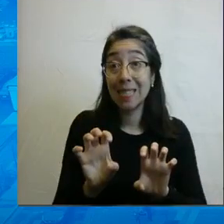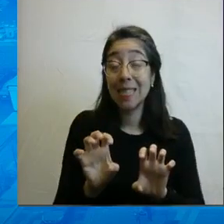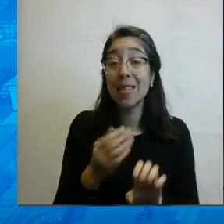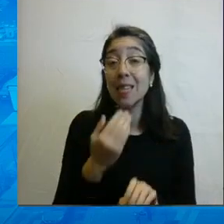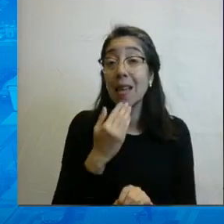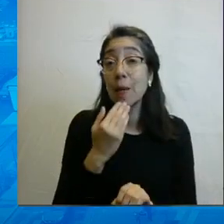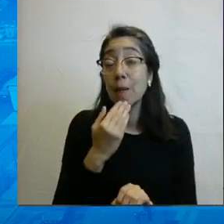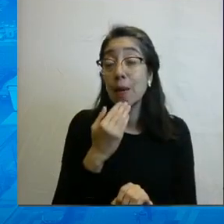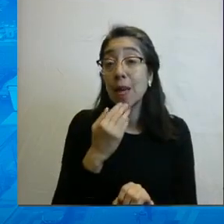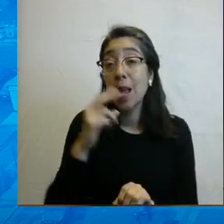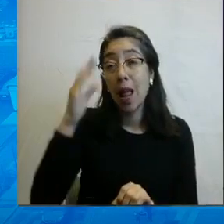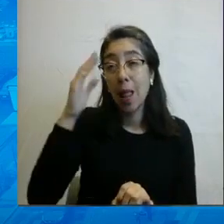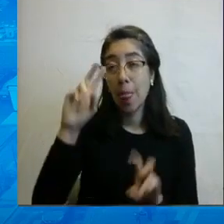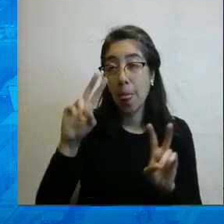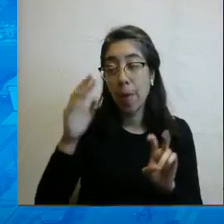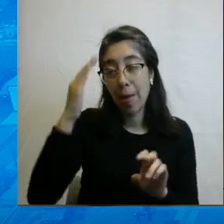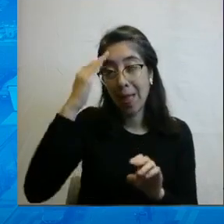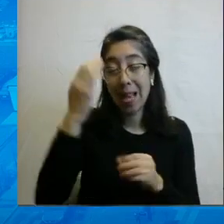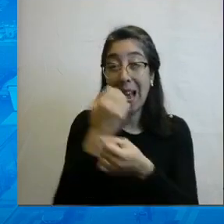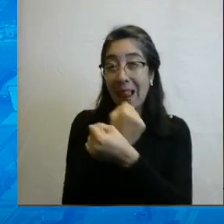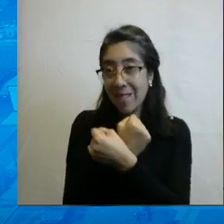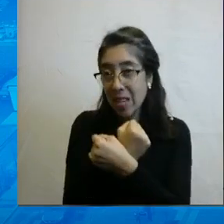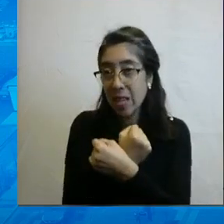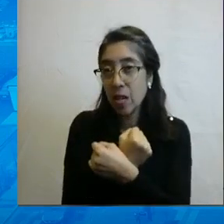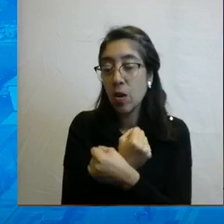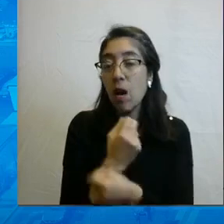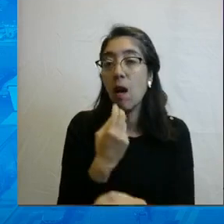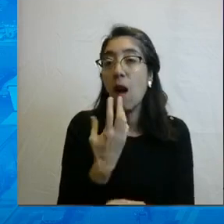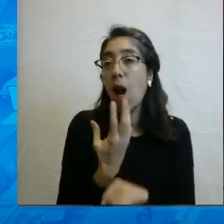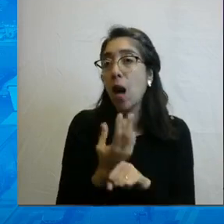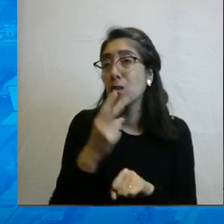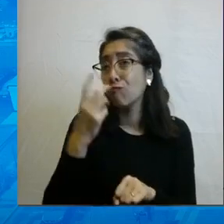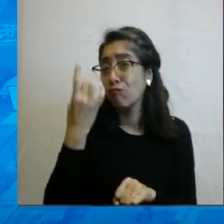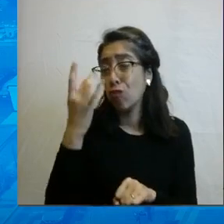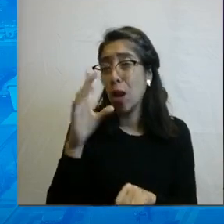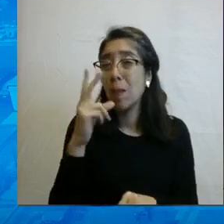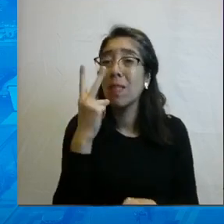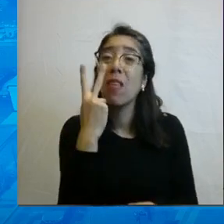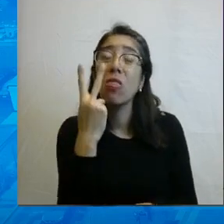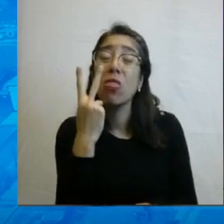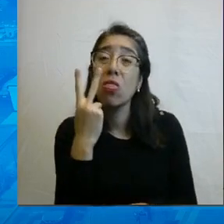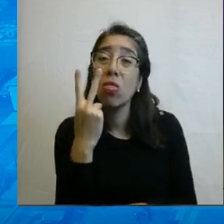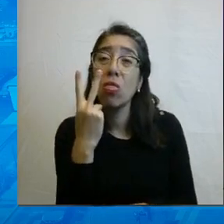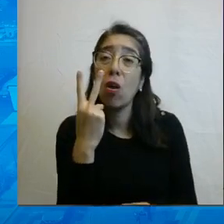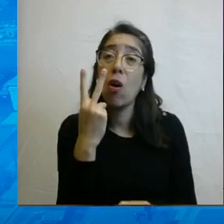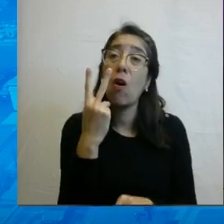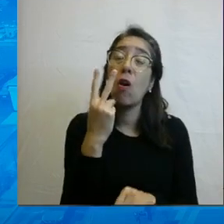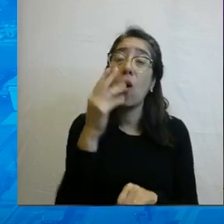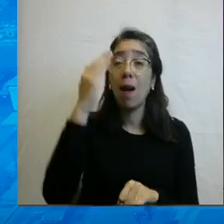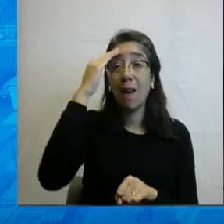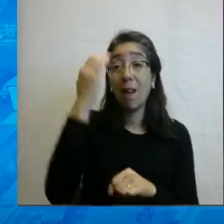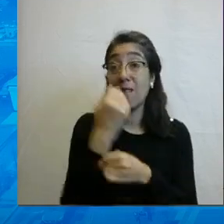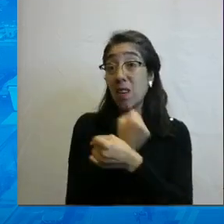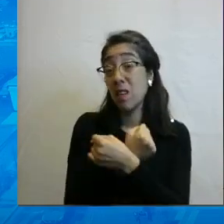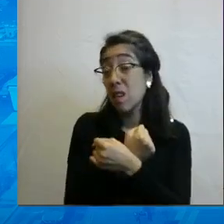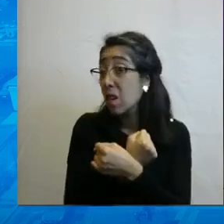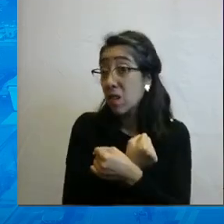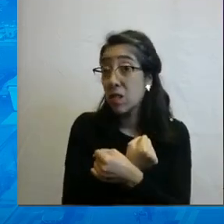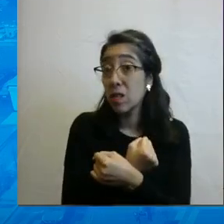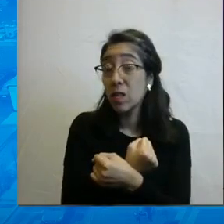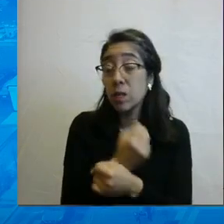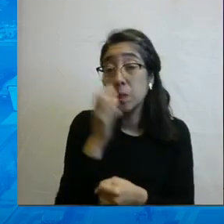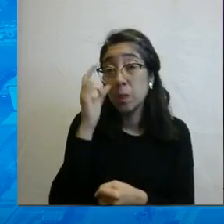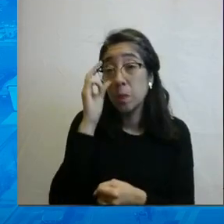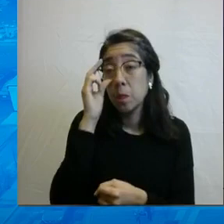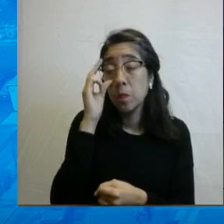con el carabinero, que tenemos el problema de que hay pocos carabineros en Pomaire y que los carabineros no tienen mucho personal como para ponerse en una esquina